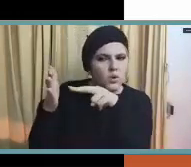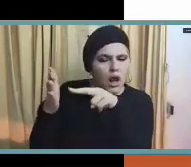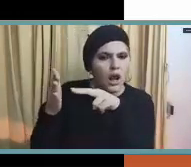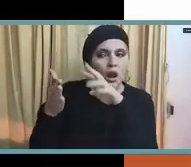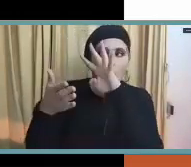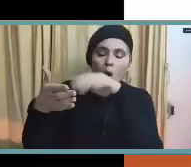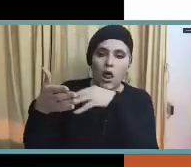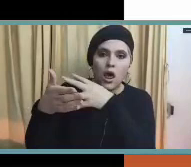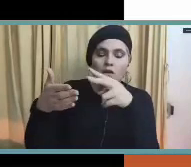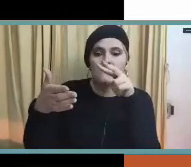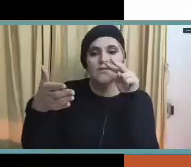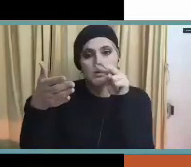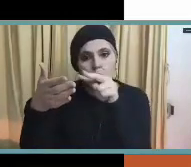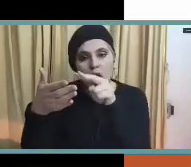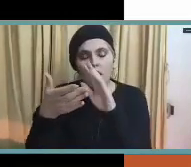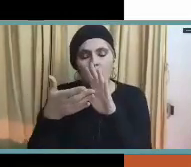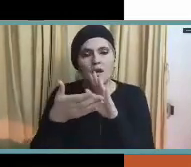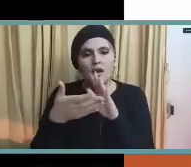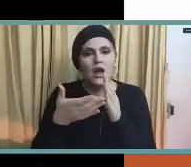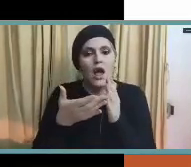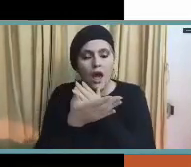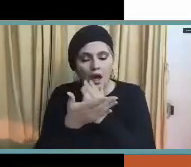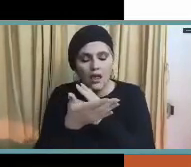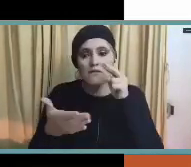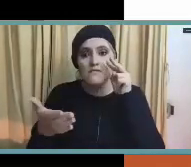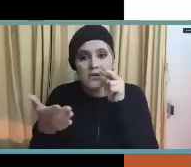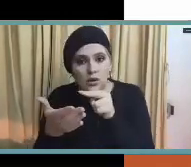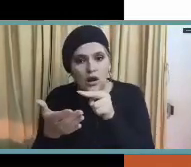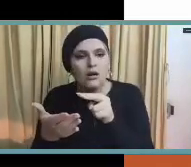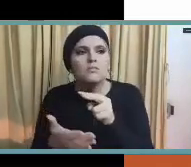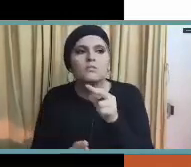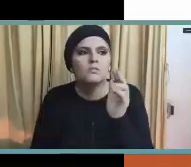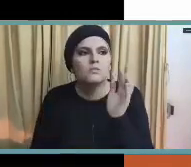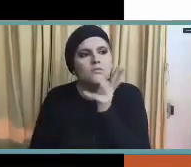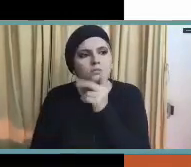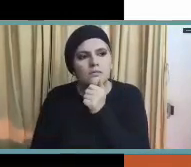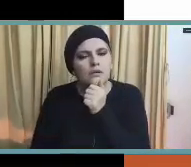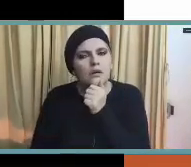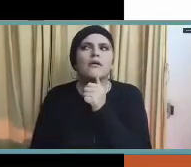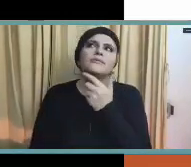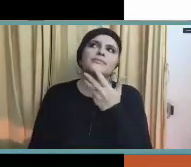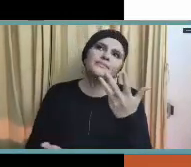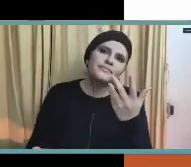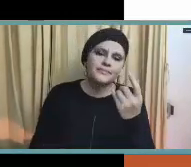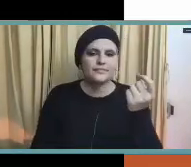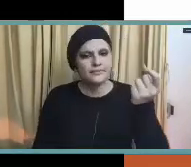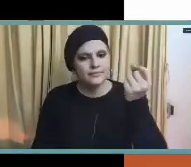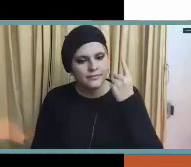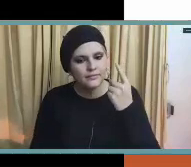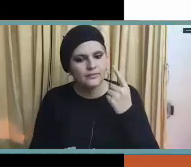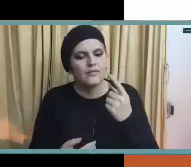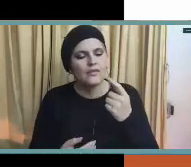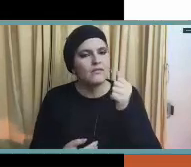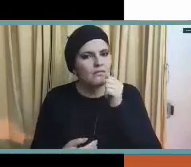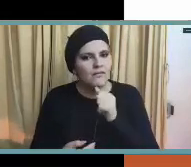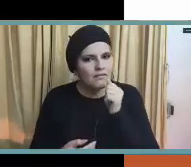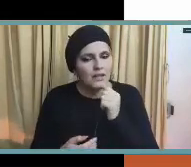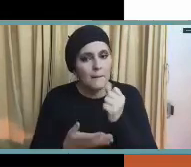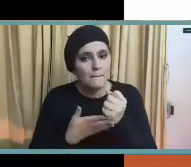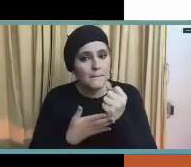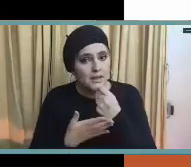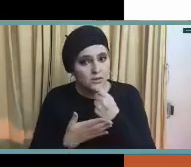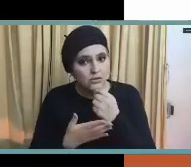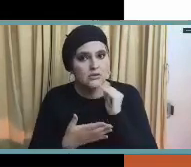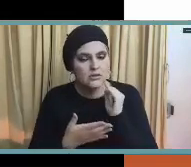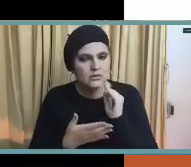una agenda visual? No la tiene. No podemos iniciar medicamentos si no hemos hecho algo previo, algo